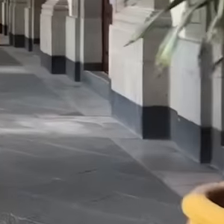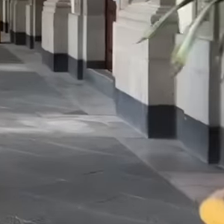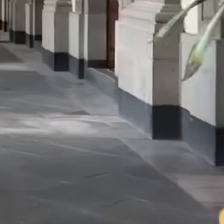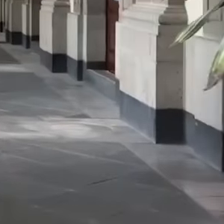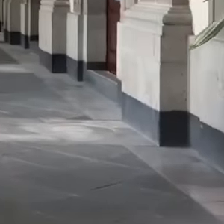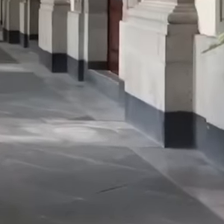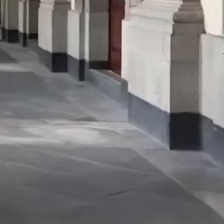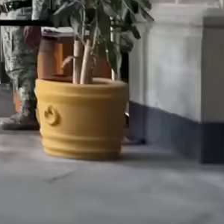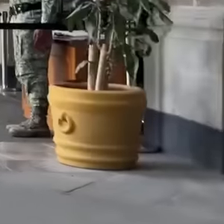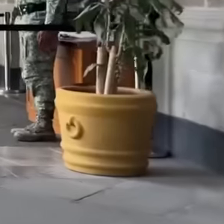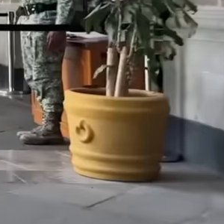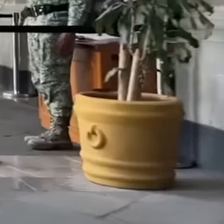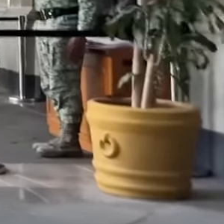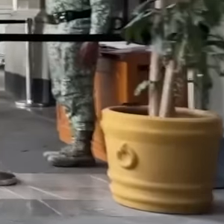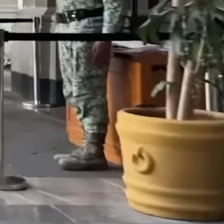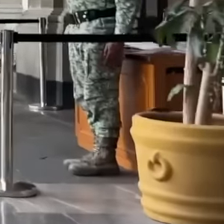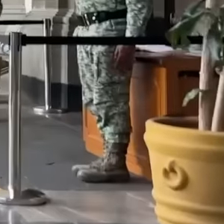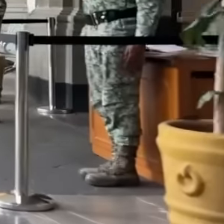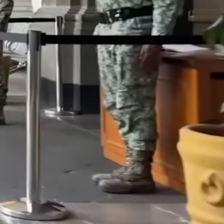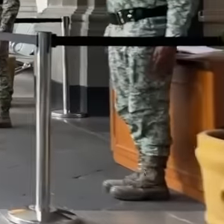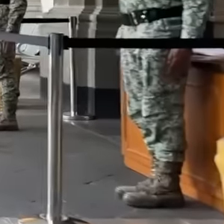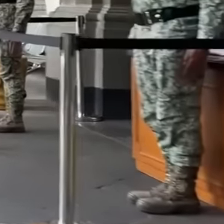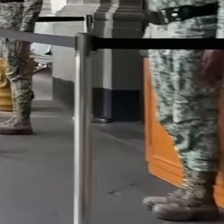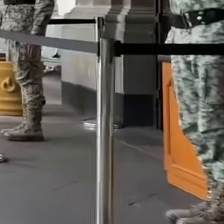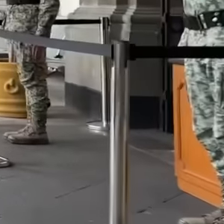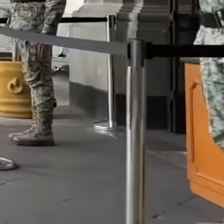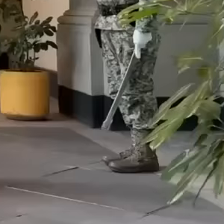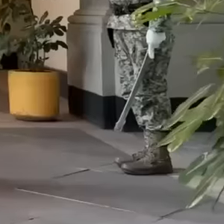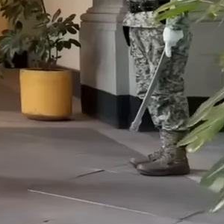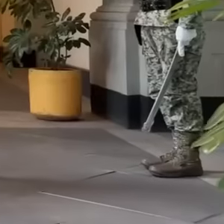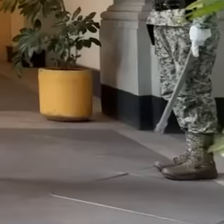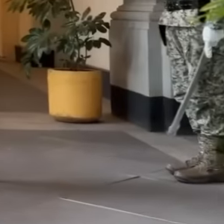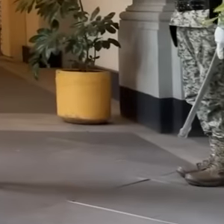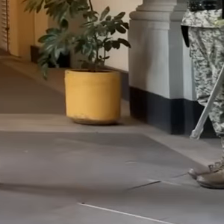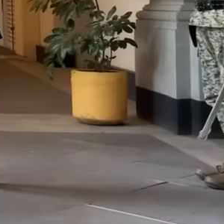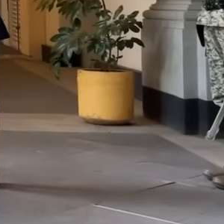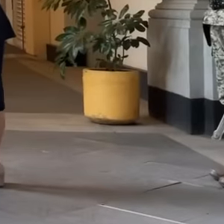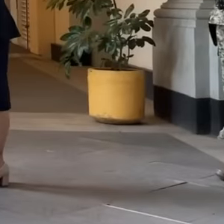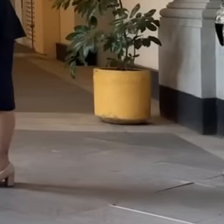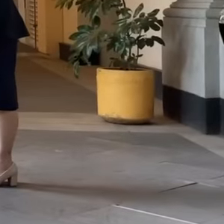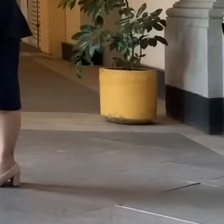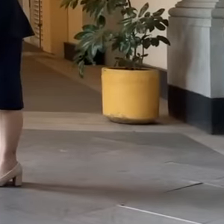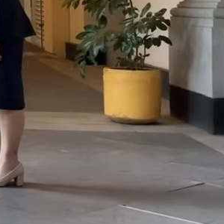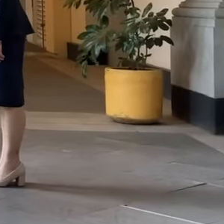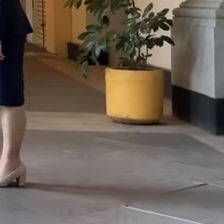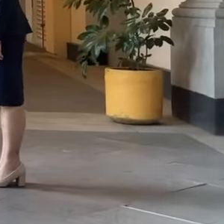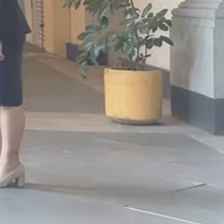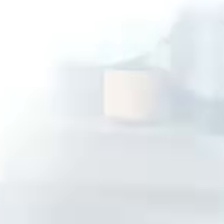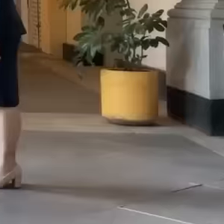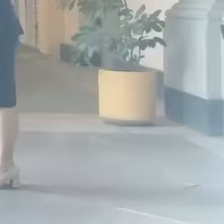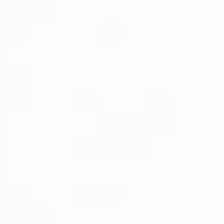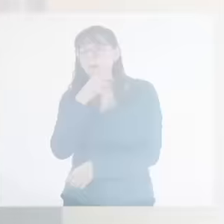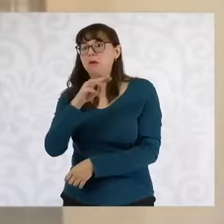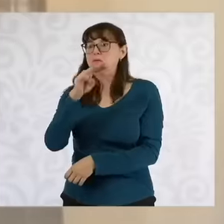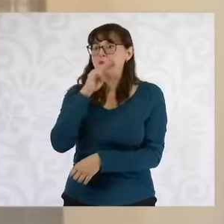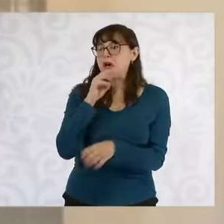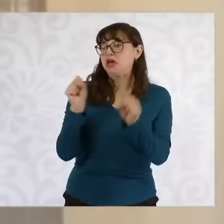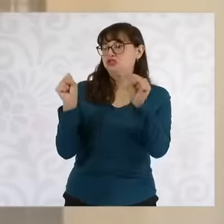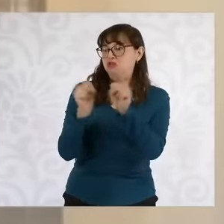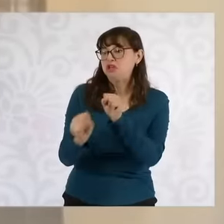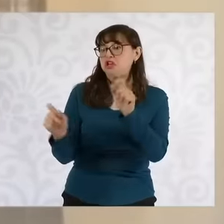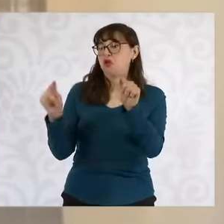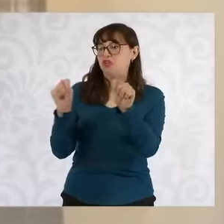Se calienta la mañanera en Palacio Nacional. La presidenta de México, Claudia Sheinbaum, saca a relucir todo lo sucio que escondía el